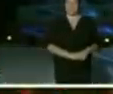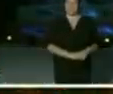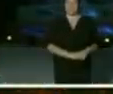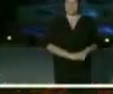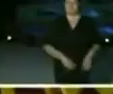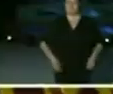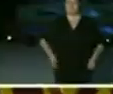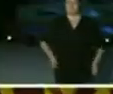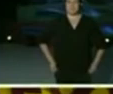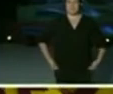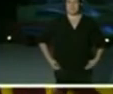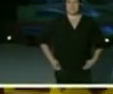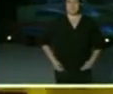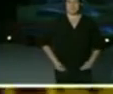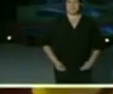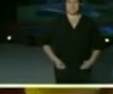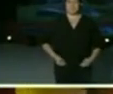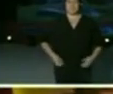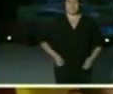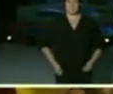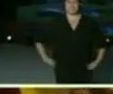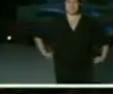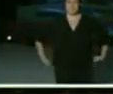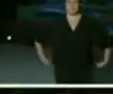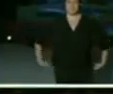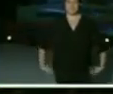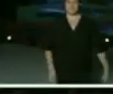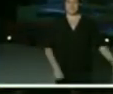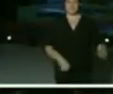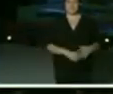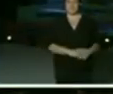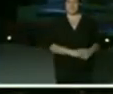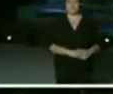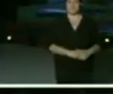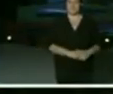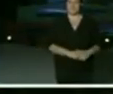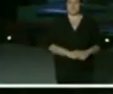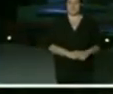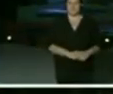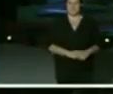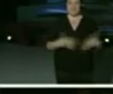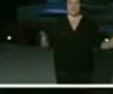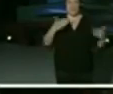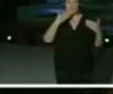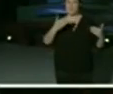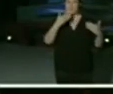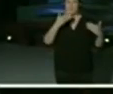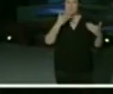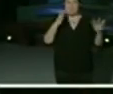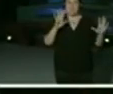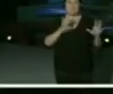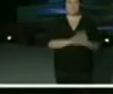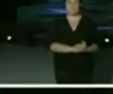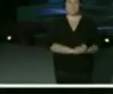maravilloso. El pasacalle de Bambón Spreaming habla con todos nosotros. Ahí está recibiendo la ovación de este público. Muchas gracias.